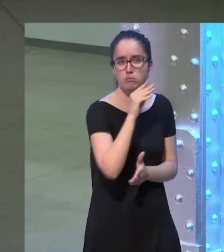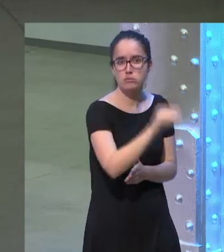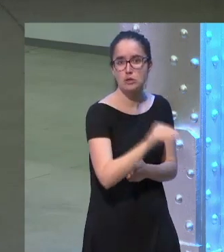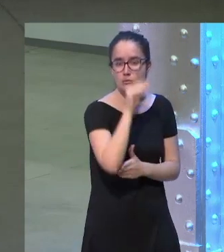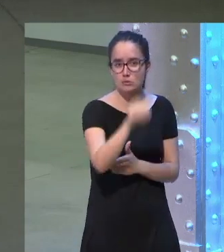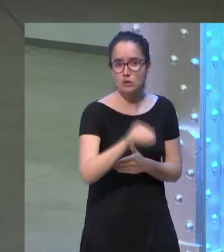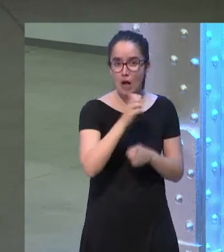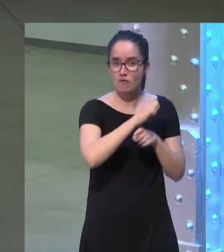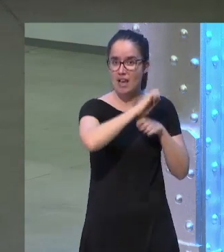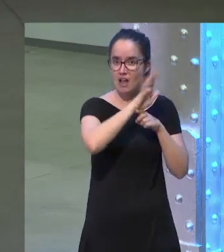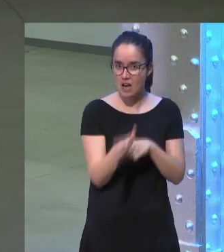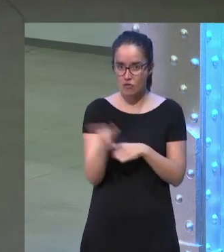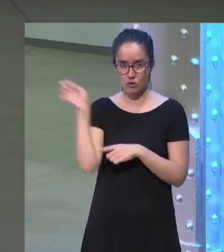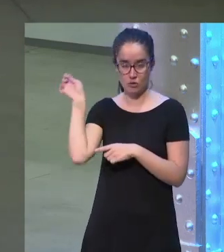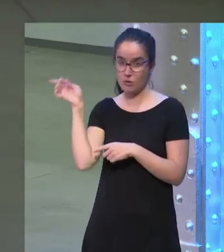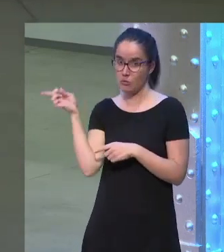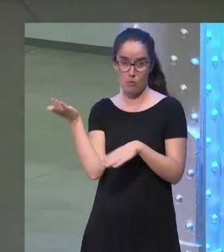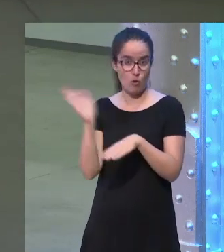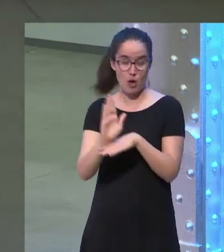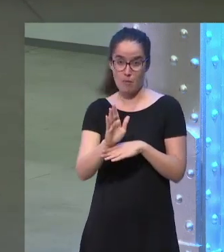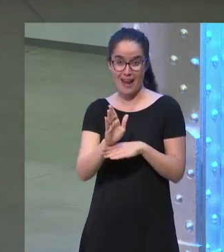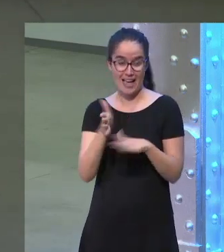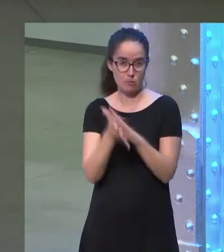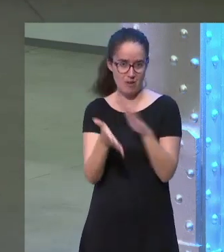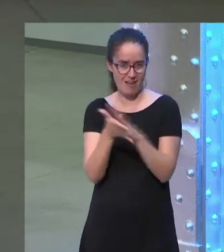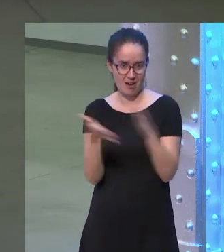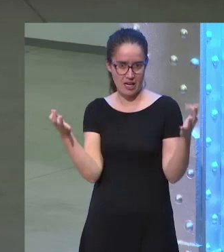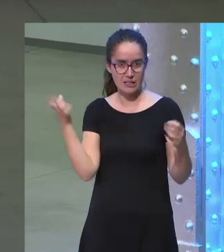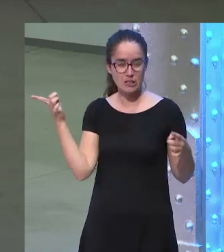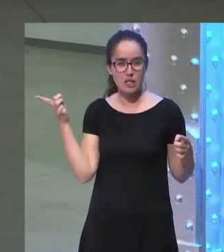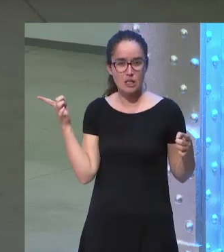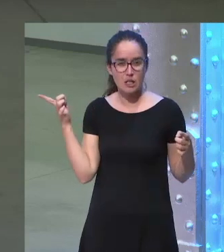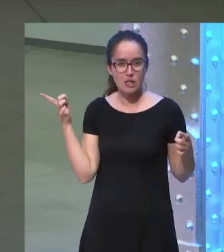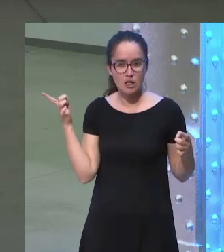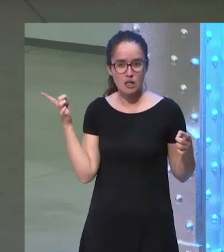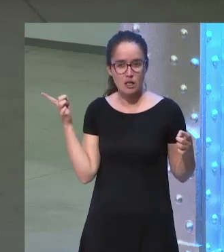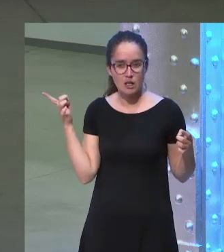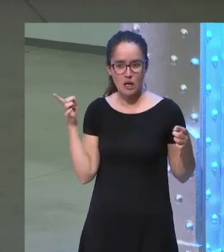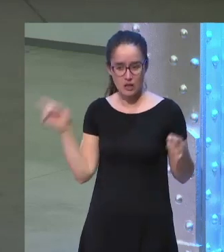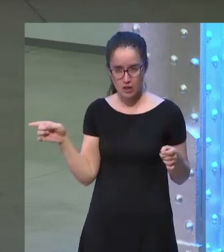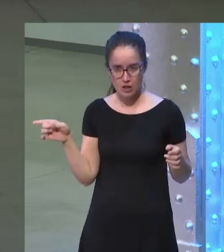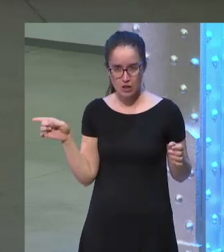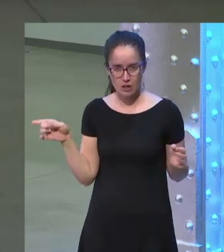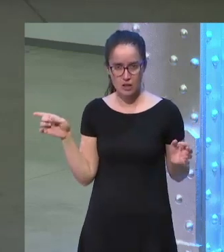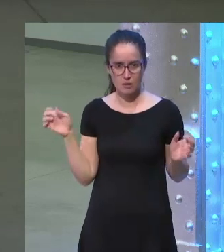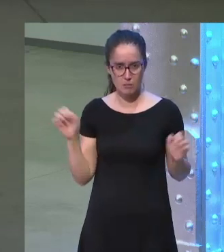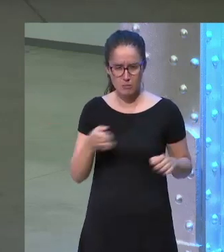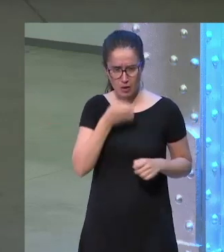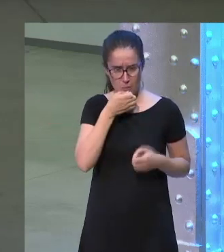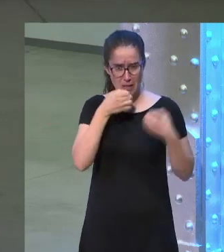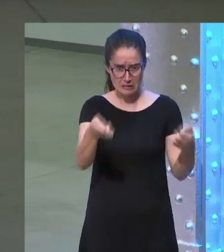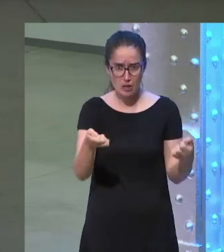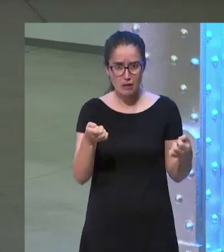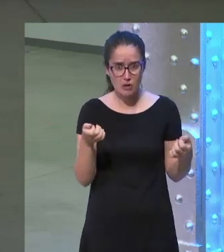señalando en el grafo y salió ese grafo. Y lo voy a poner simplemente para explicar qué es la paradoja de la amistad. Entonces, Aquí. Sí. Qué buena suerte, ¿no?